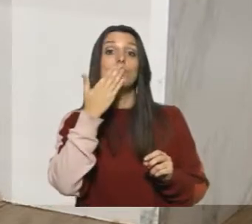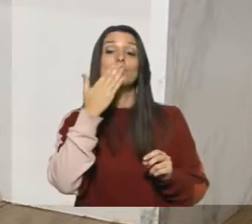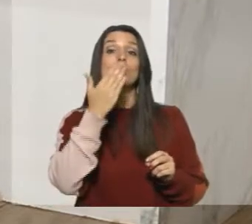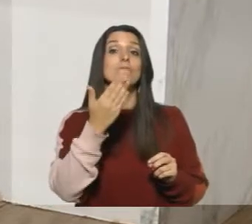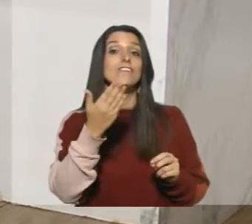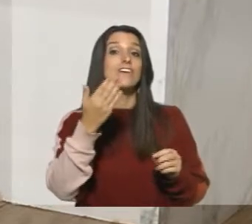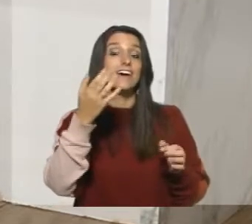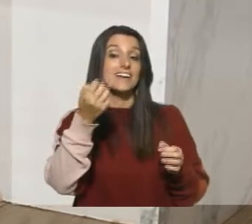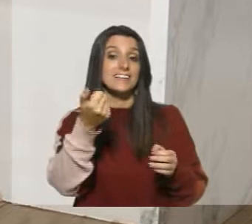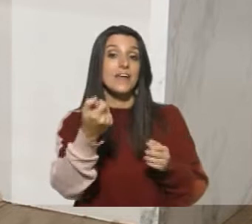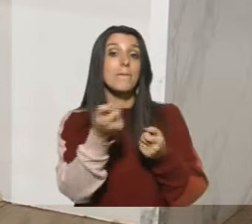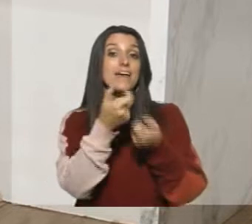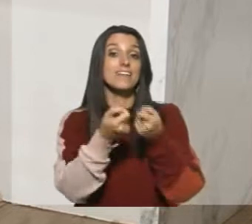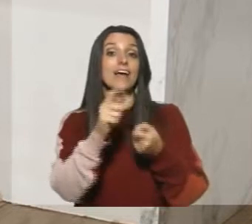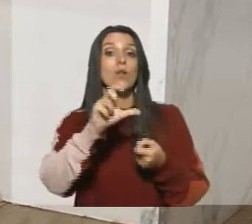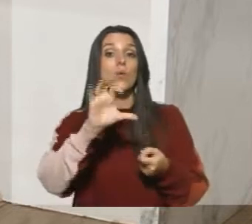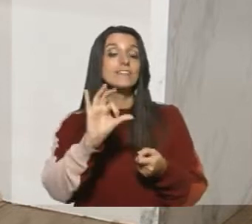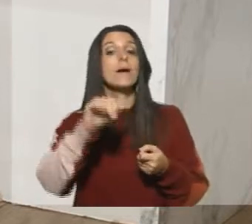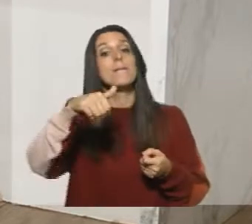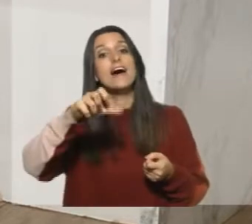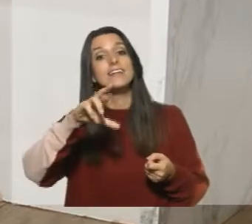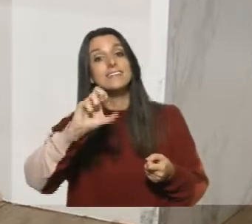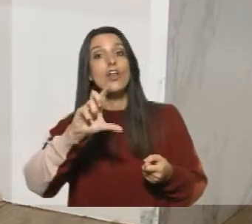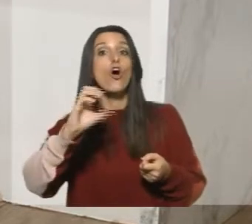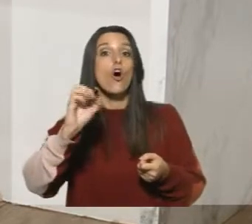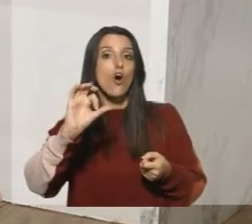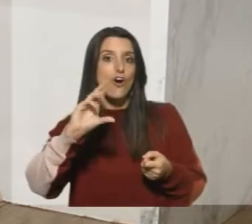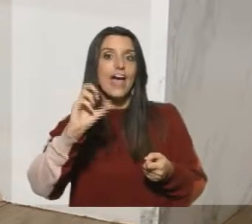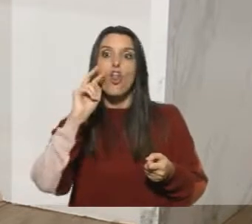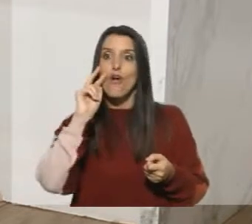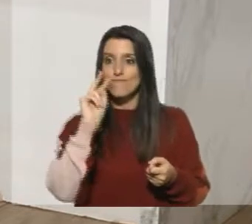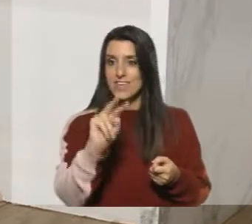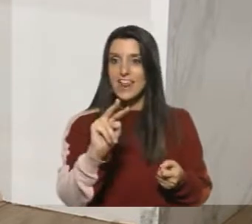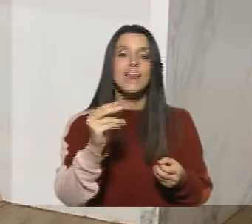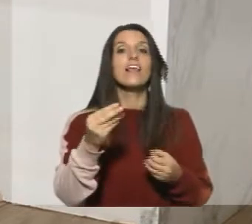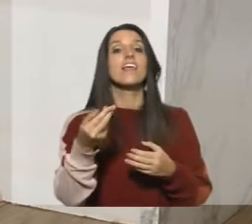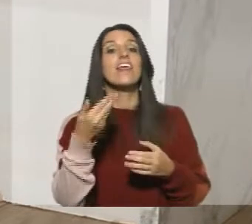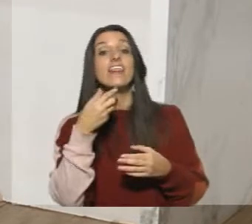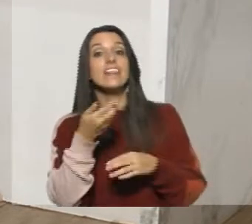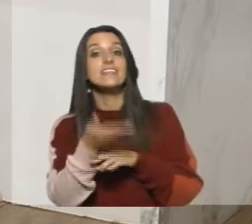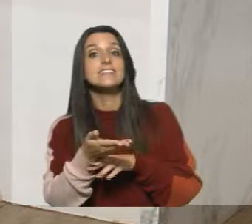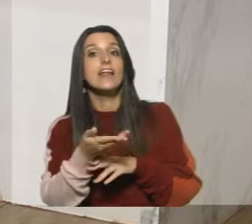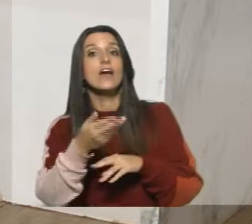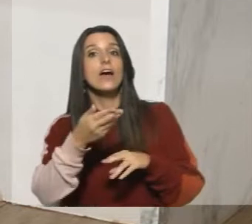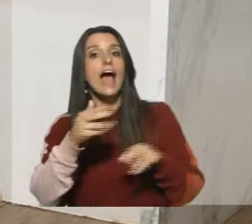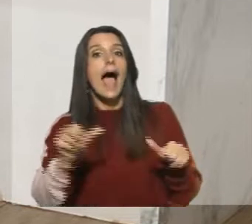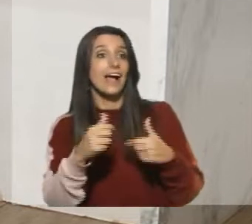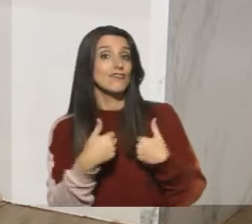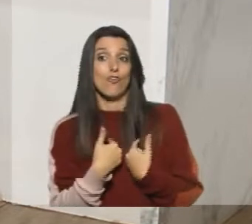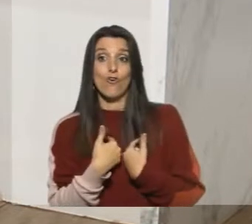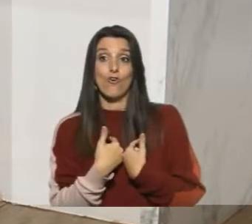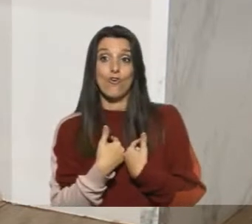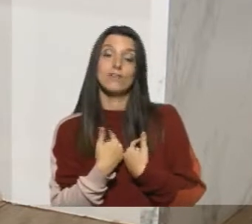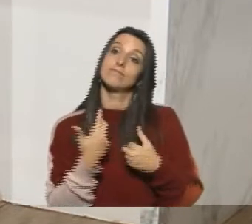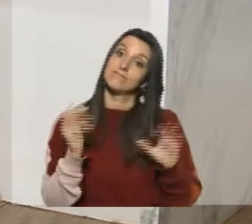que me acaban de mandar mensaje. Luis, Marcelo y Oscar, que nos están mirando atentos, y me piden que quiere que la replique, que la haga yo. Ah, bueno,